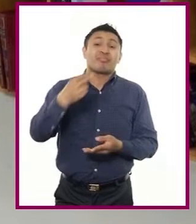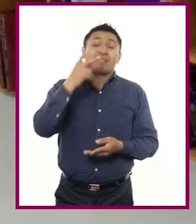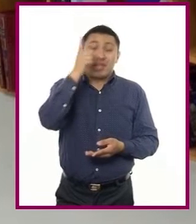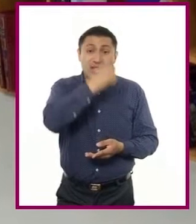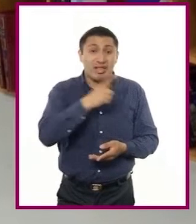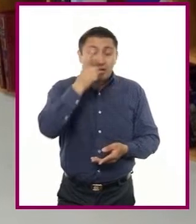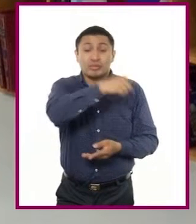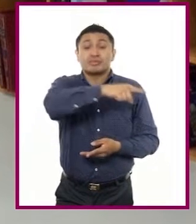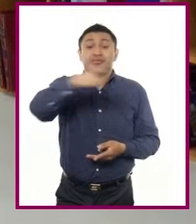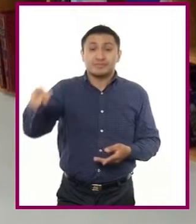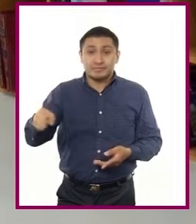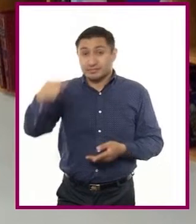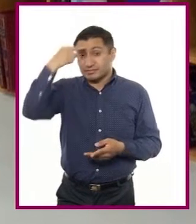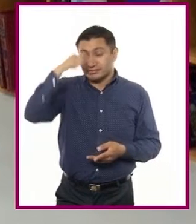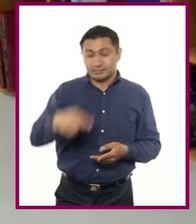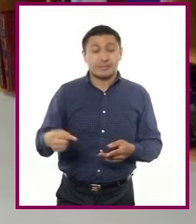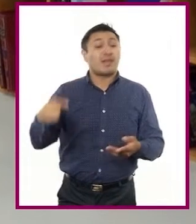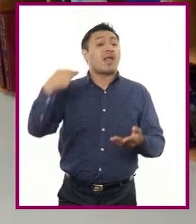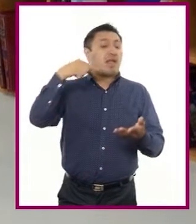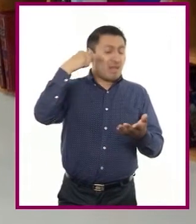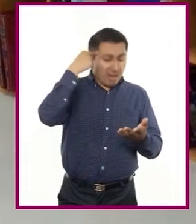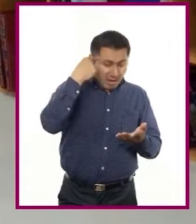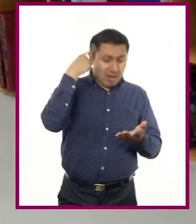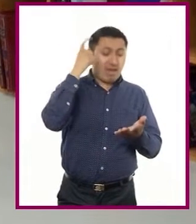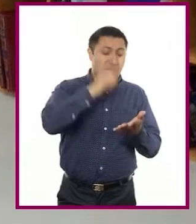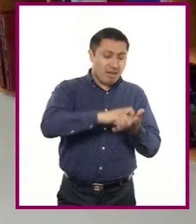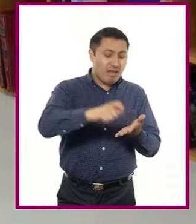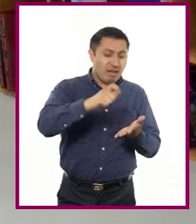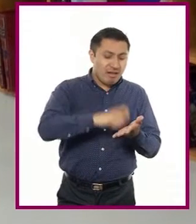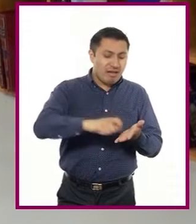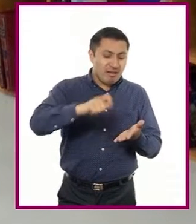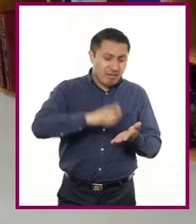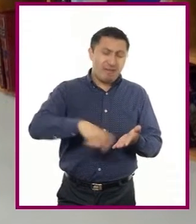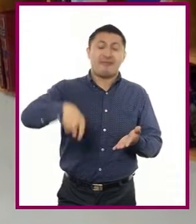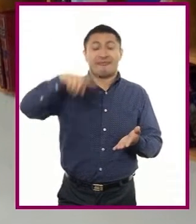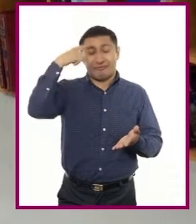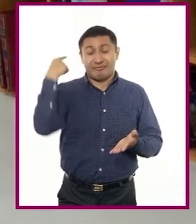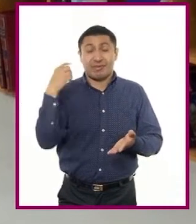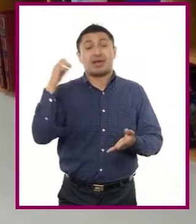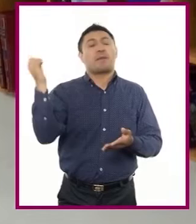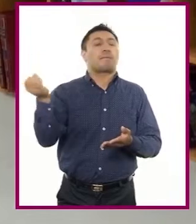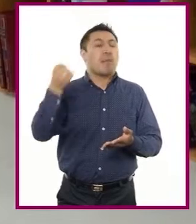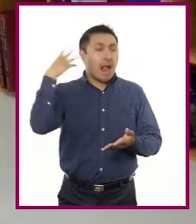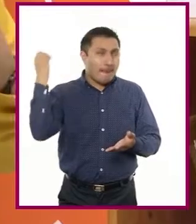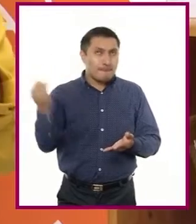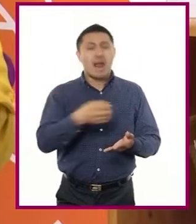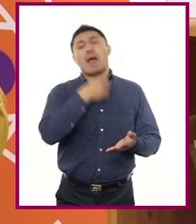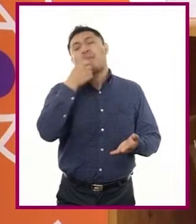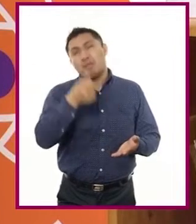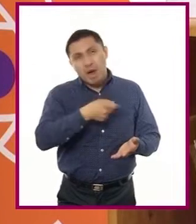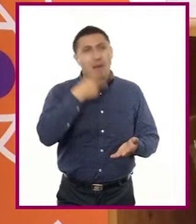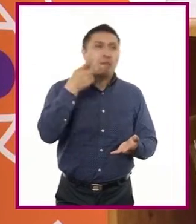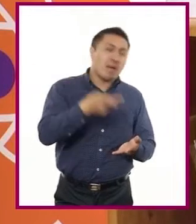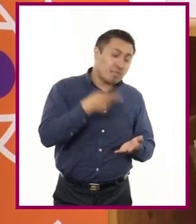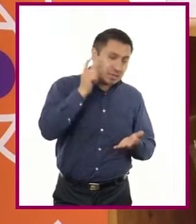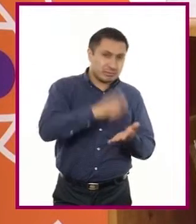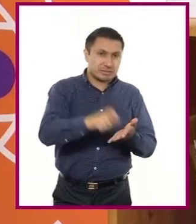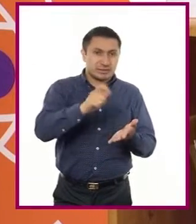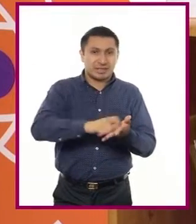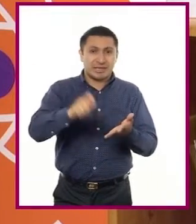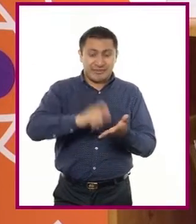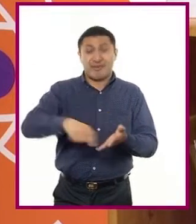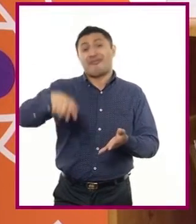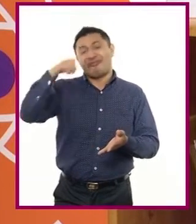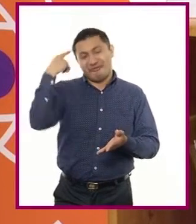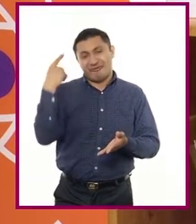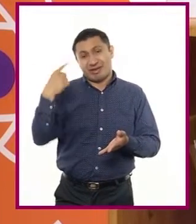esta manera le será más sencillo construir textos o discursos que se ajusten a esas realidades